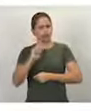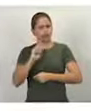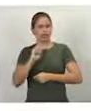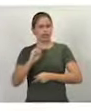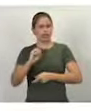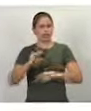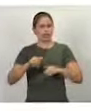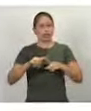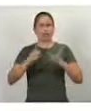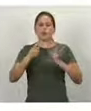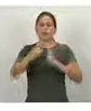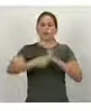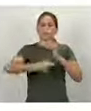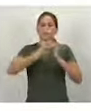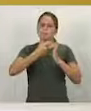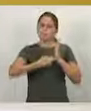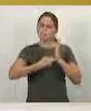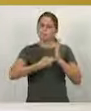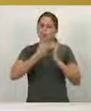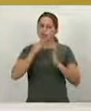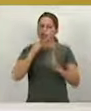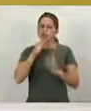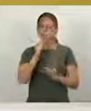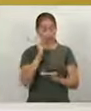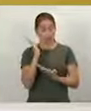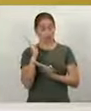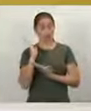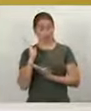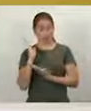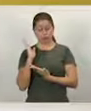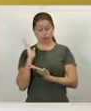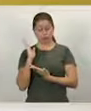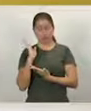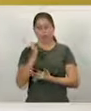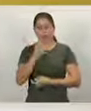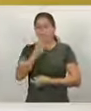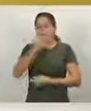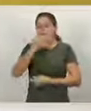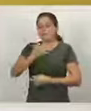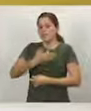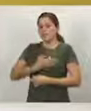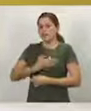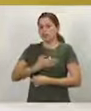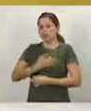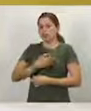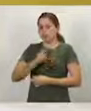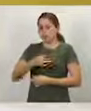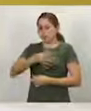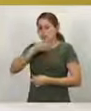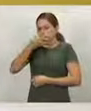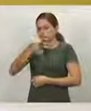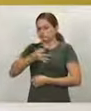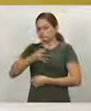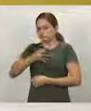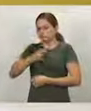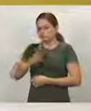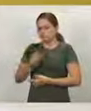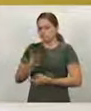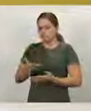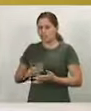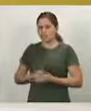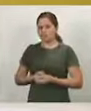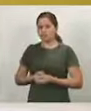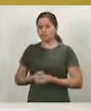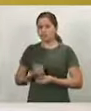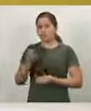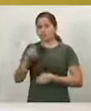en el material que acabaste de visualizar, Fidel en su testimonio dice que